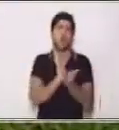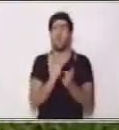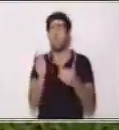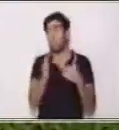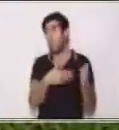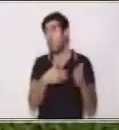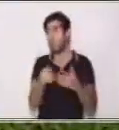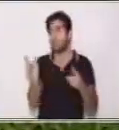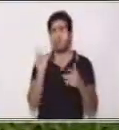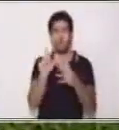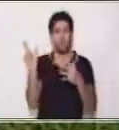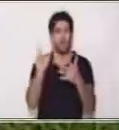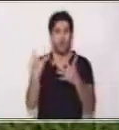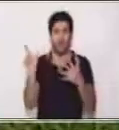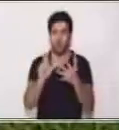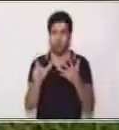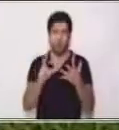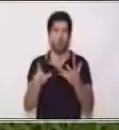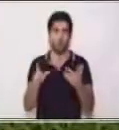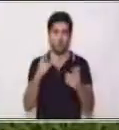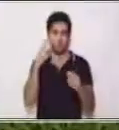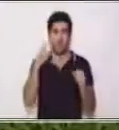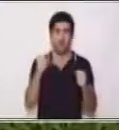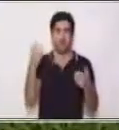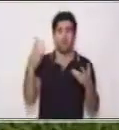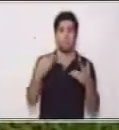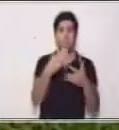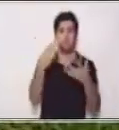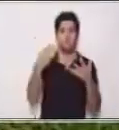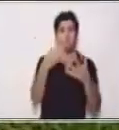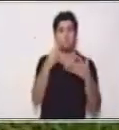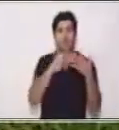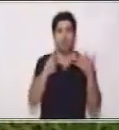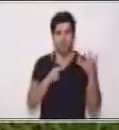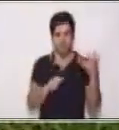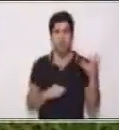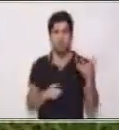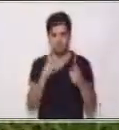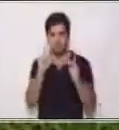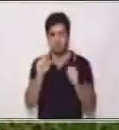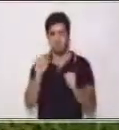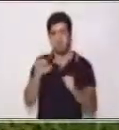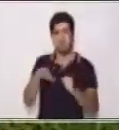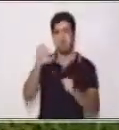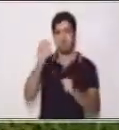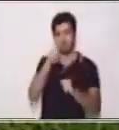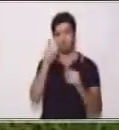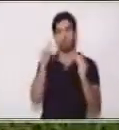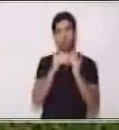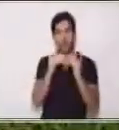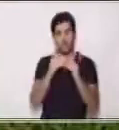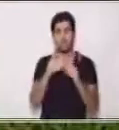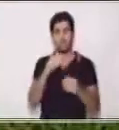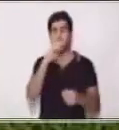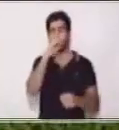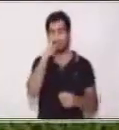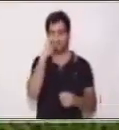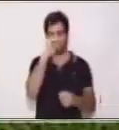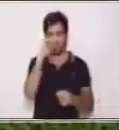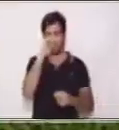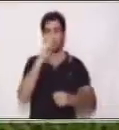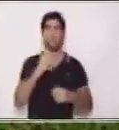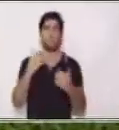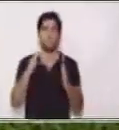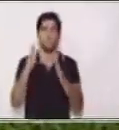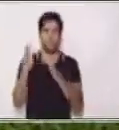material para elaborar manualidades, que lo podemos encontrar en casa. Y